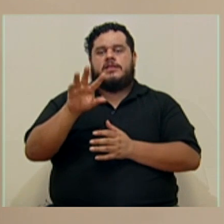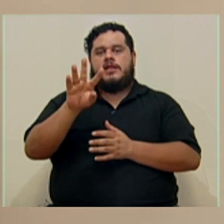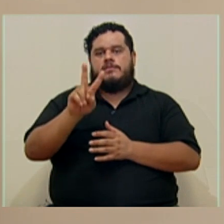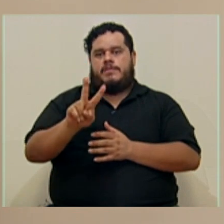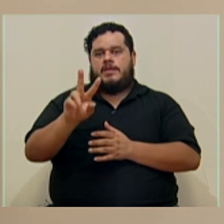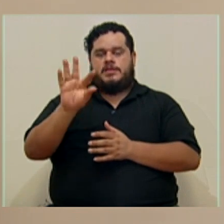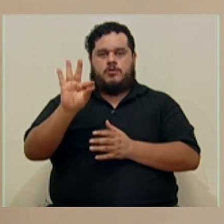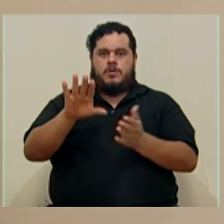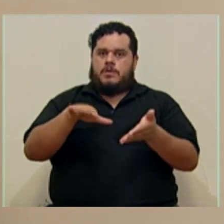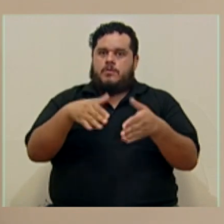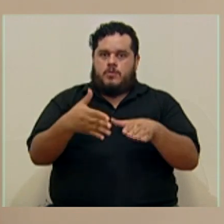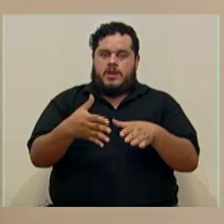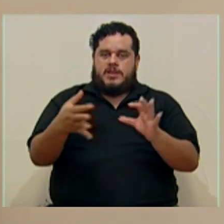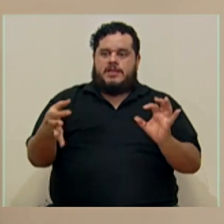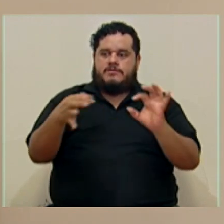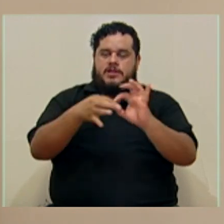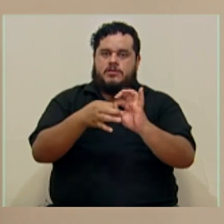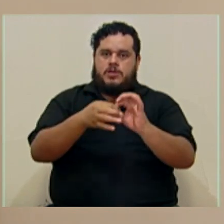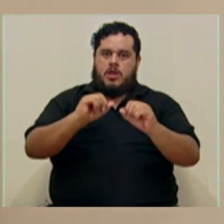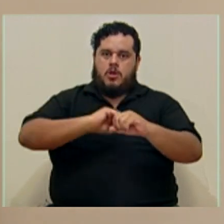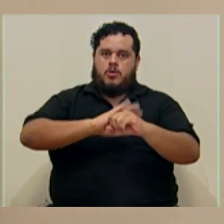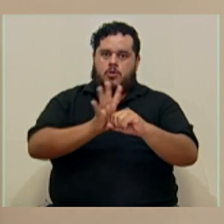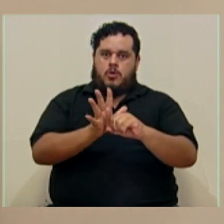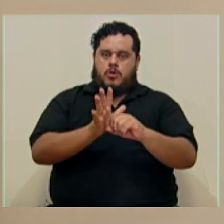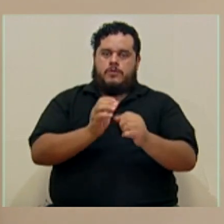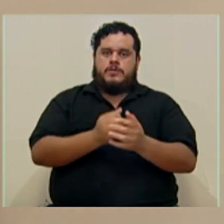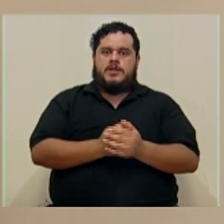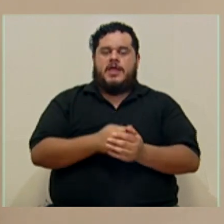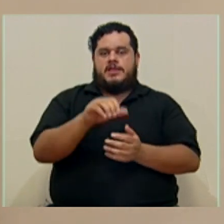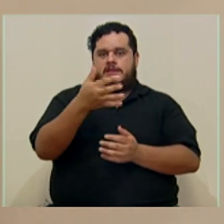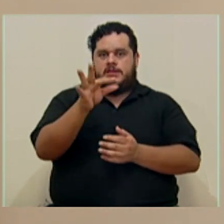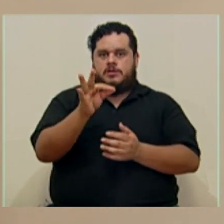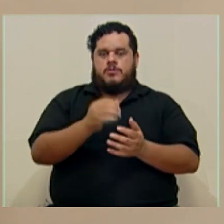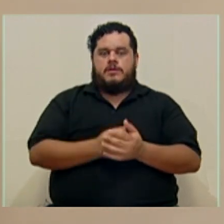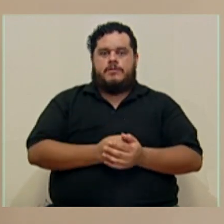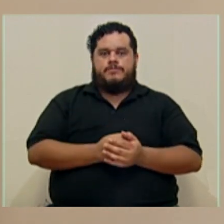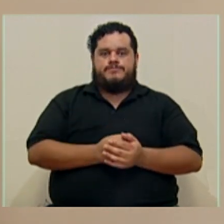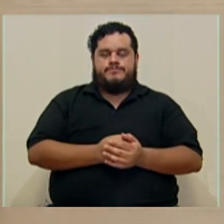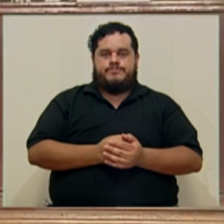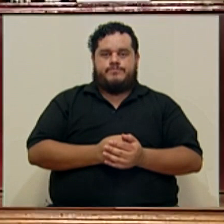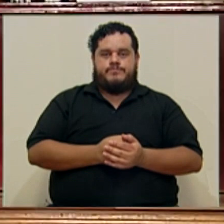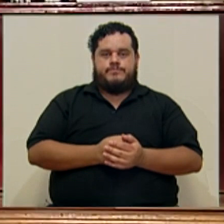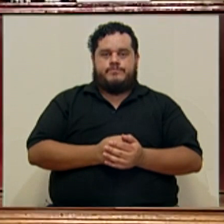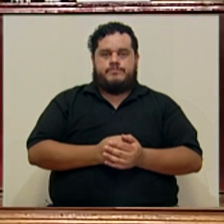1.329 defunciones relacionadas con COVID-19.